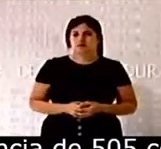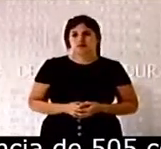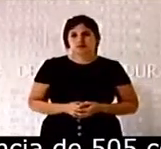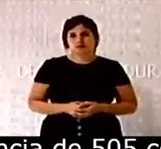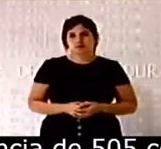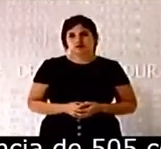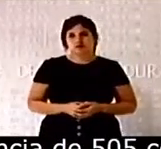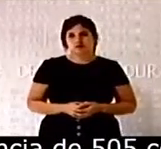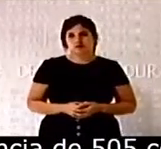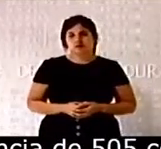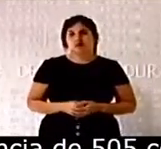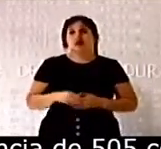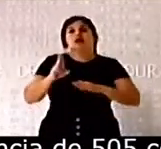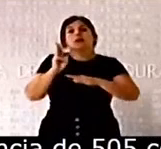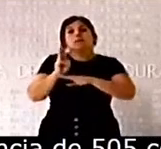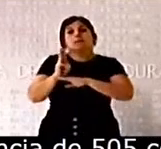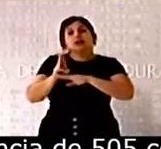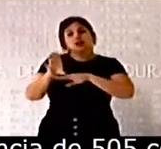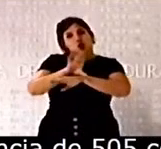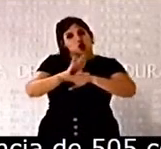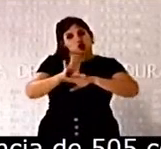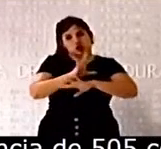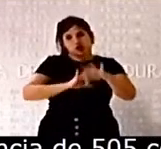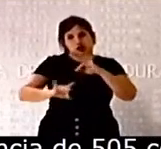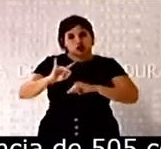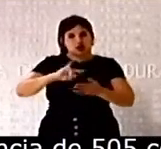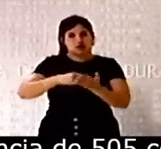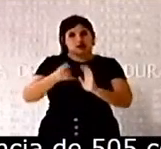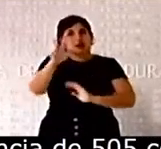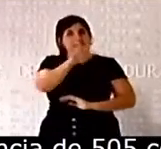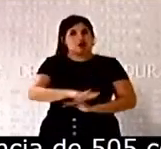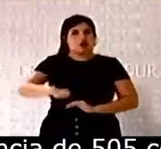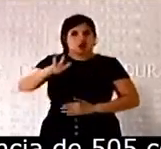Pleno del Consejo Interterritorial del Sistema Nacional de Salud.